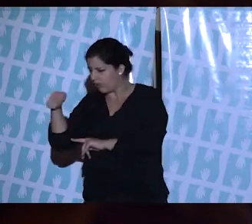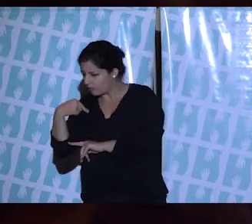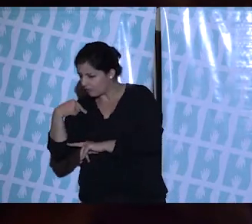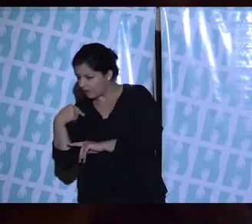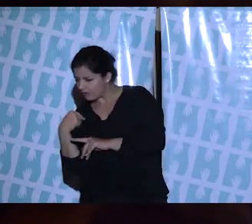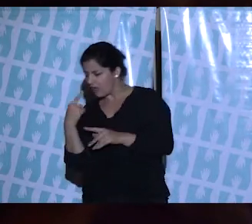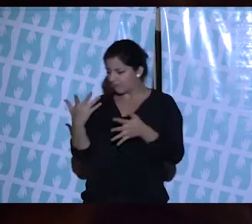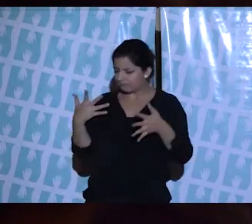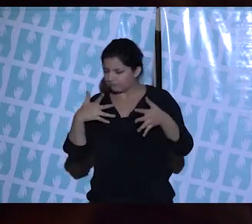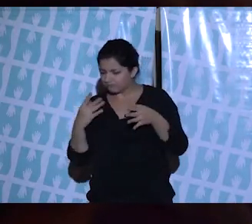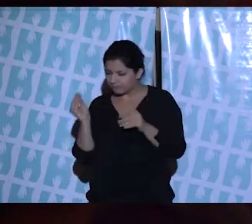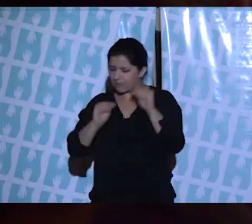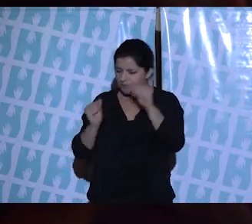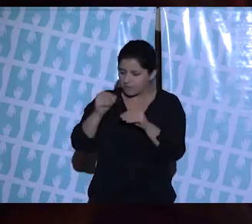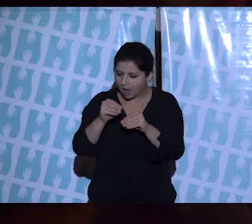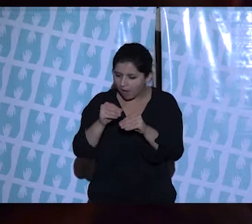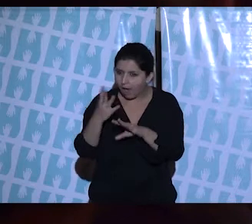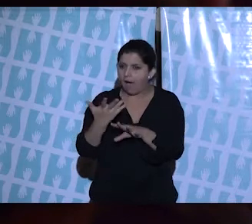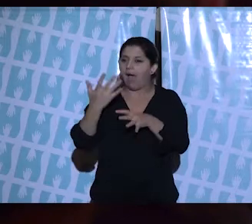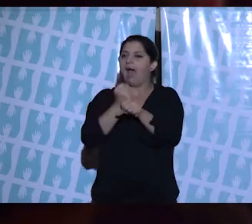integrara globalmente como una entidad clínica.